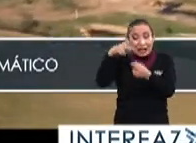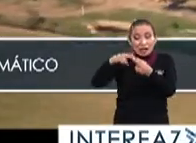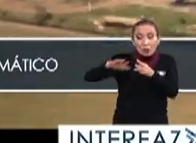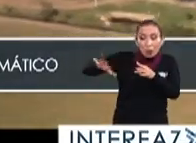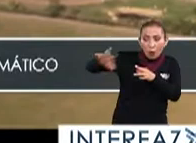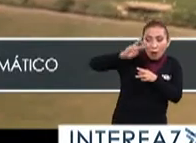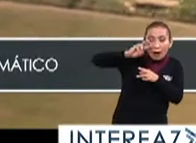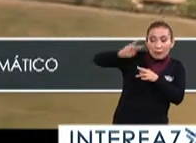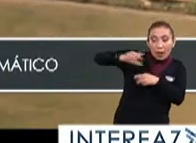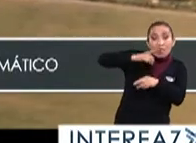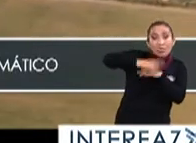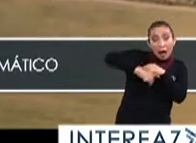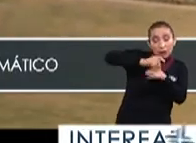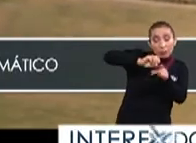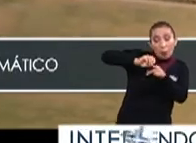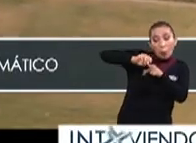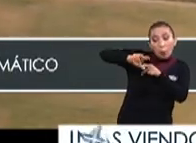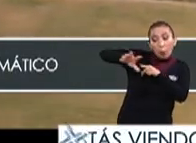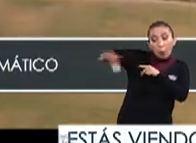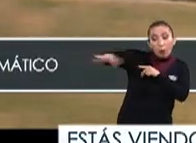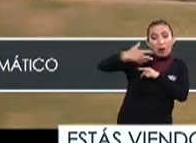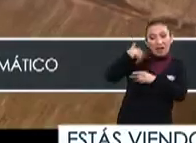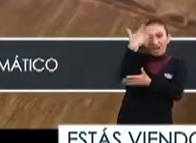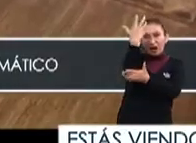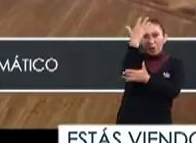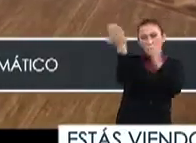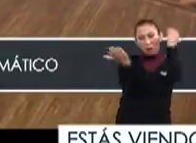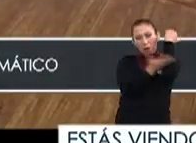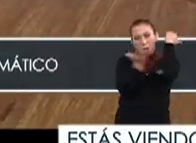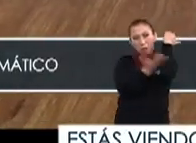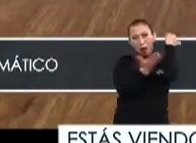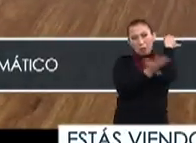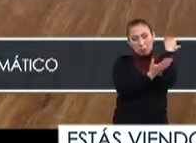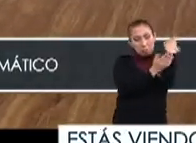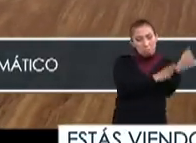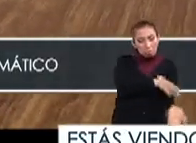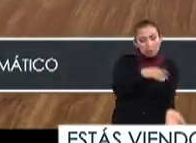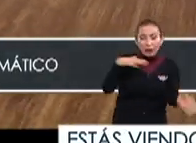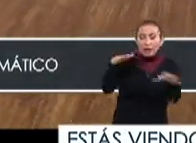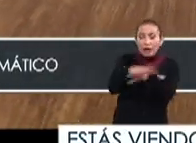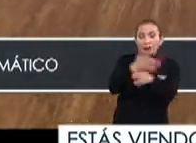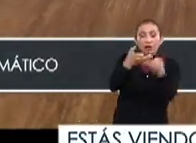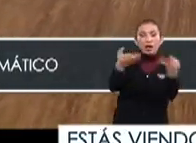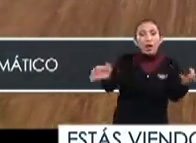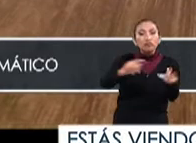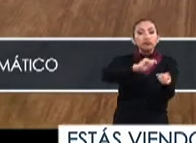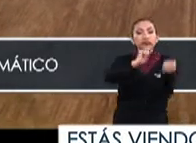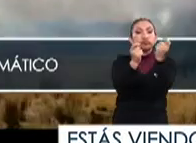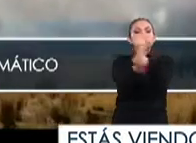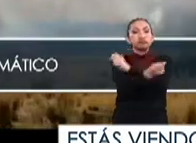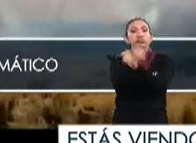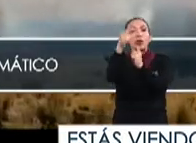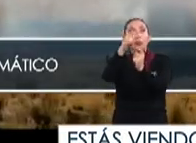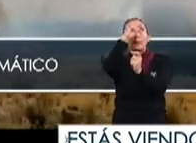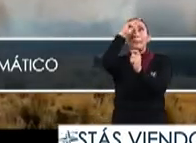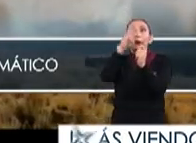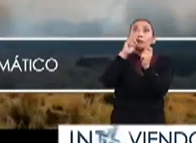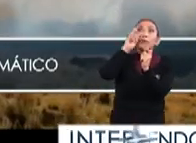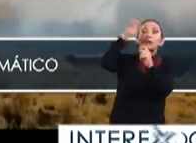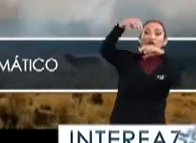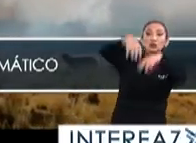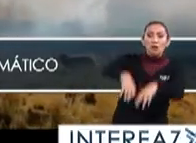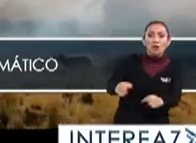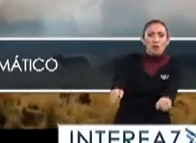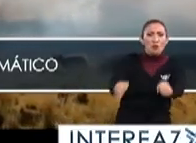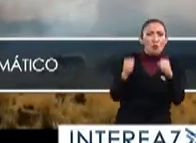regiones en donde la afectación, la deforestación ha provocado, y el cambio de uso de ese suelo ha provocado un incremento en el potencial de